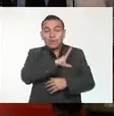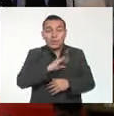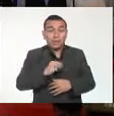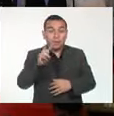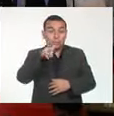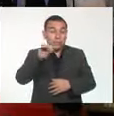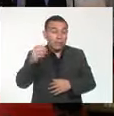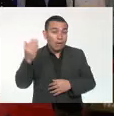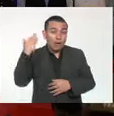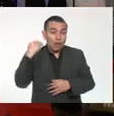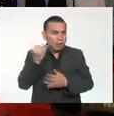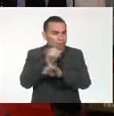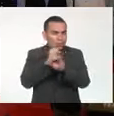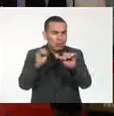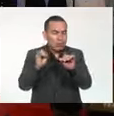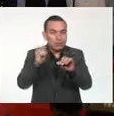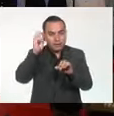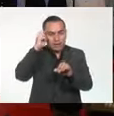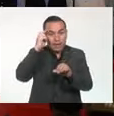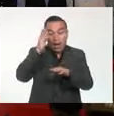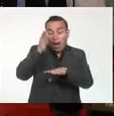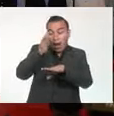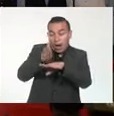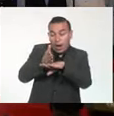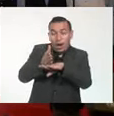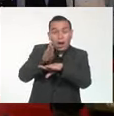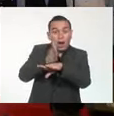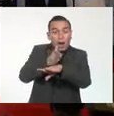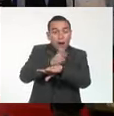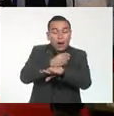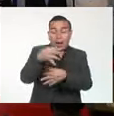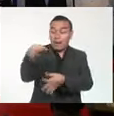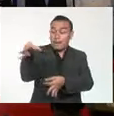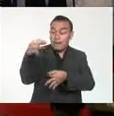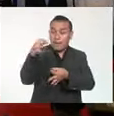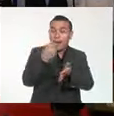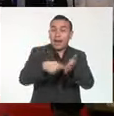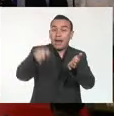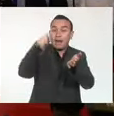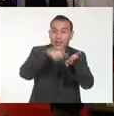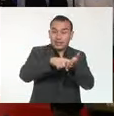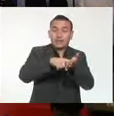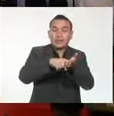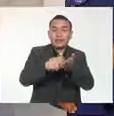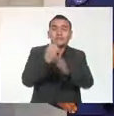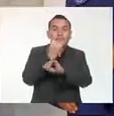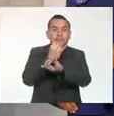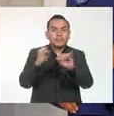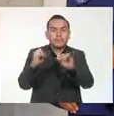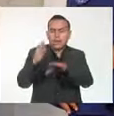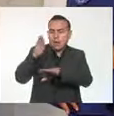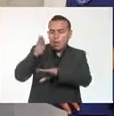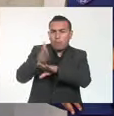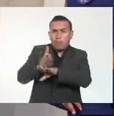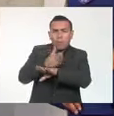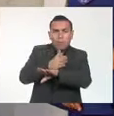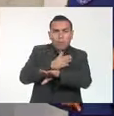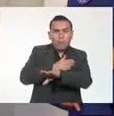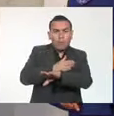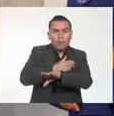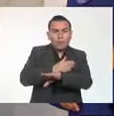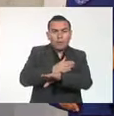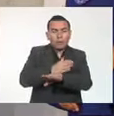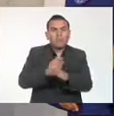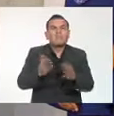200 años, pero sí dimos un primer paso con la firma del Acta de la Independencia. En el camino, dimos ese primer paso